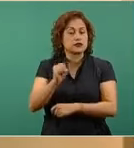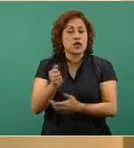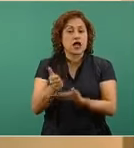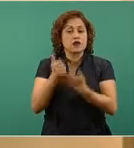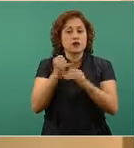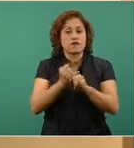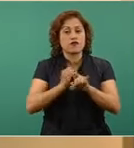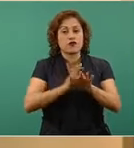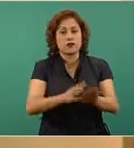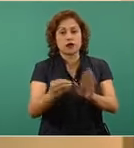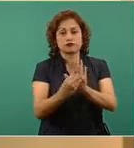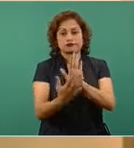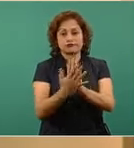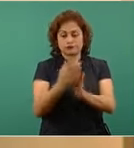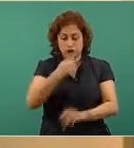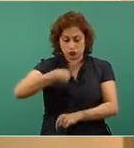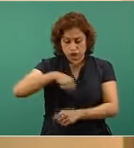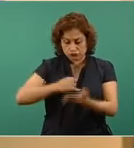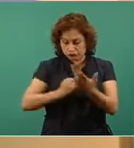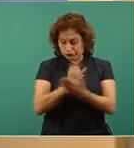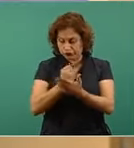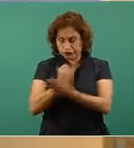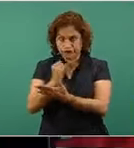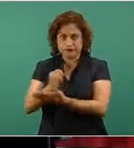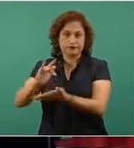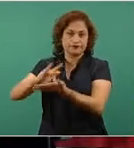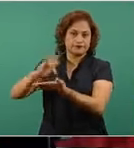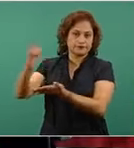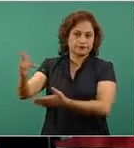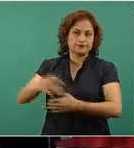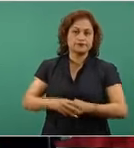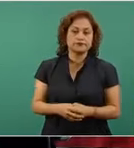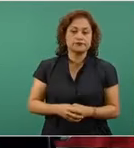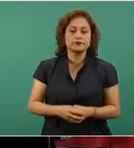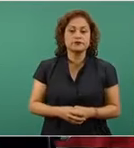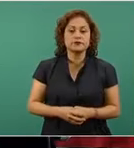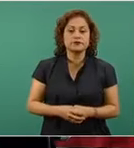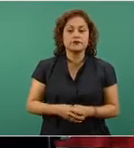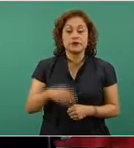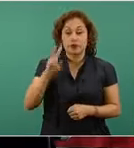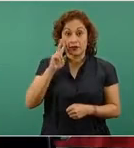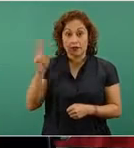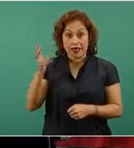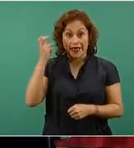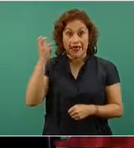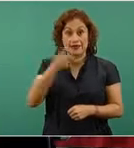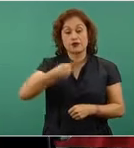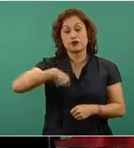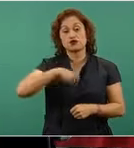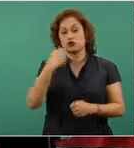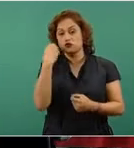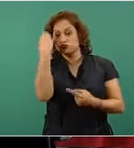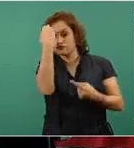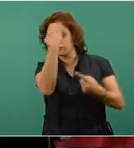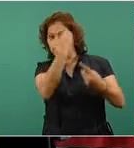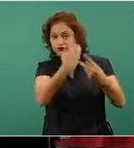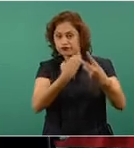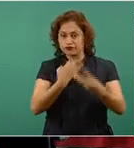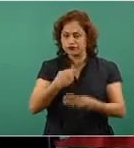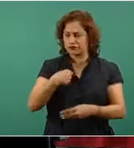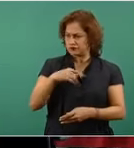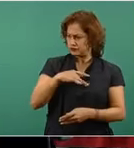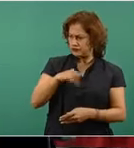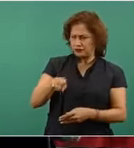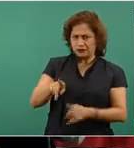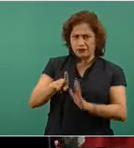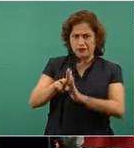informativos para las decisiones que vamos tomando. Y este es uno de los análisis que es muy importante para nosotros. Me parece que aquí hay una animación, no sé si